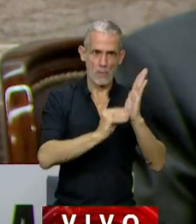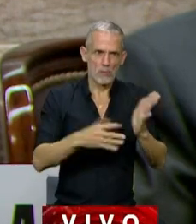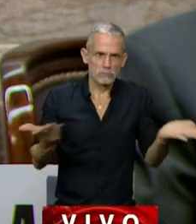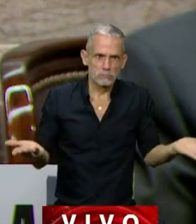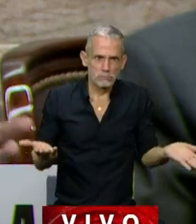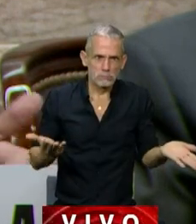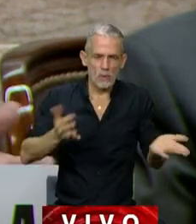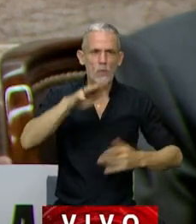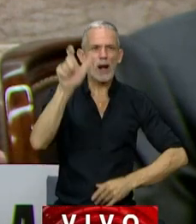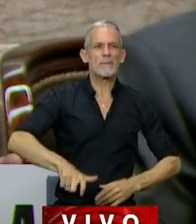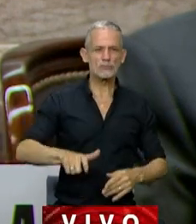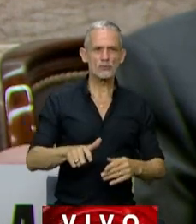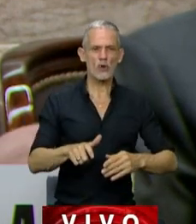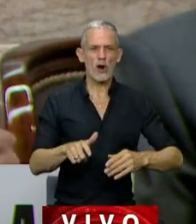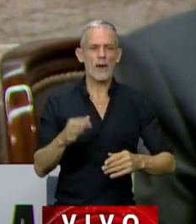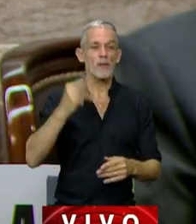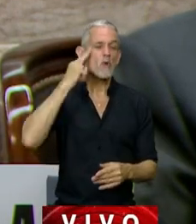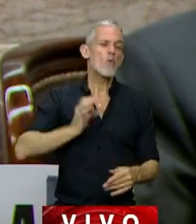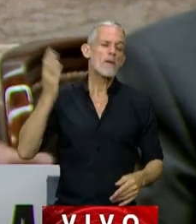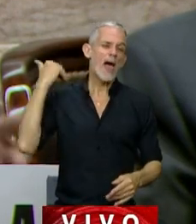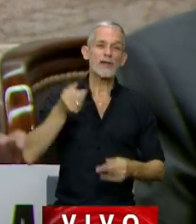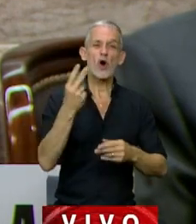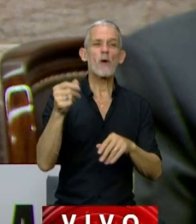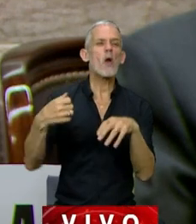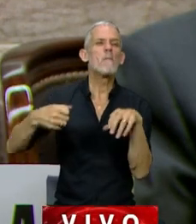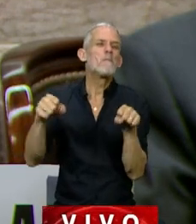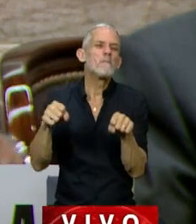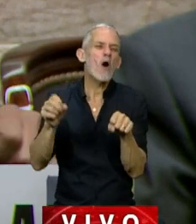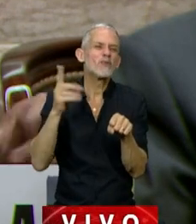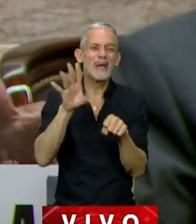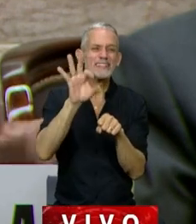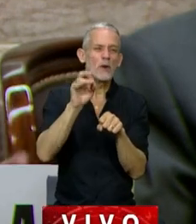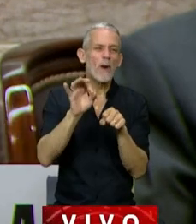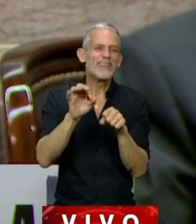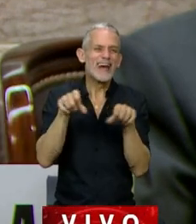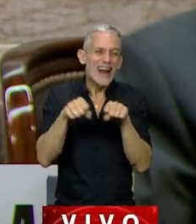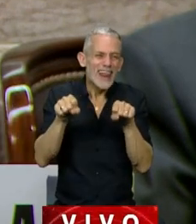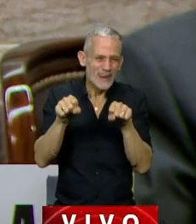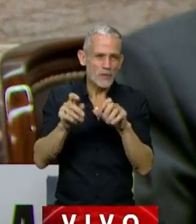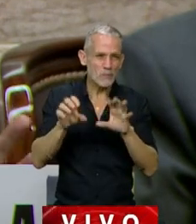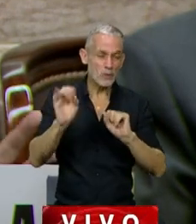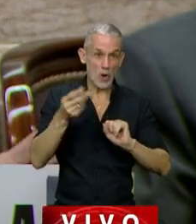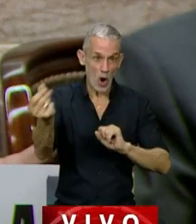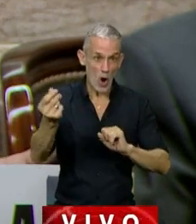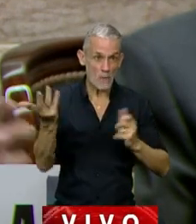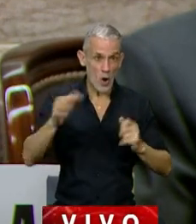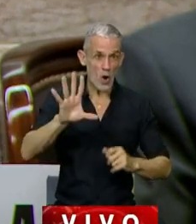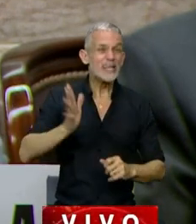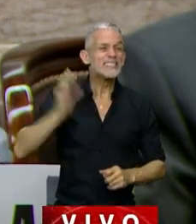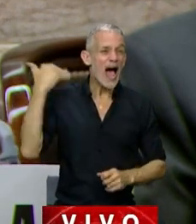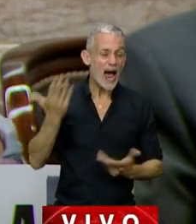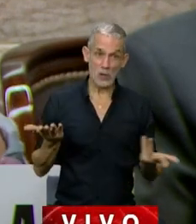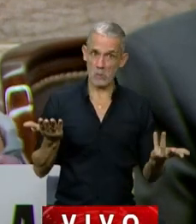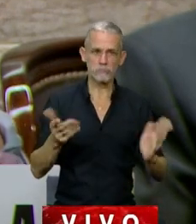Mire, si una persona hace 9 años se compró una motito de 50 centímetros cúbicos, no